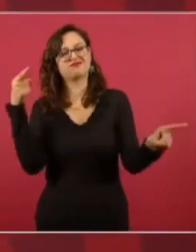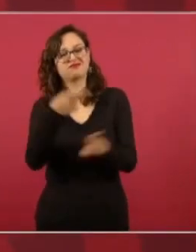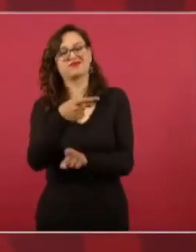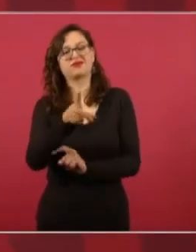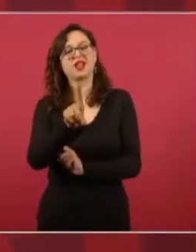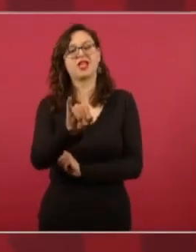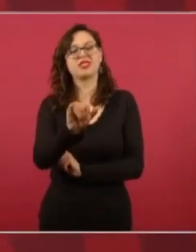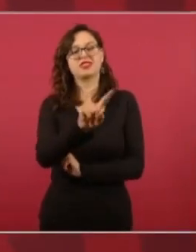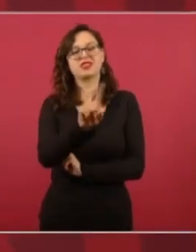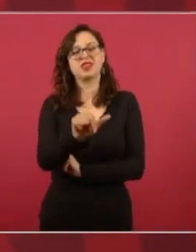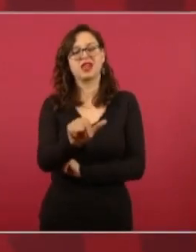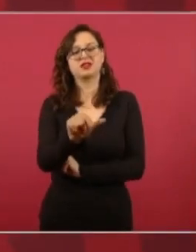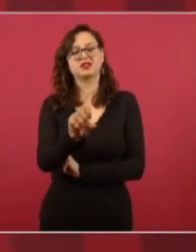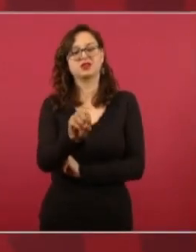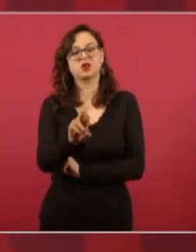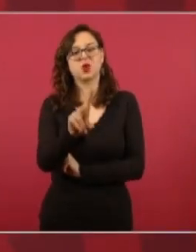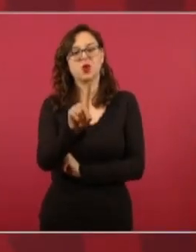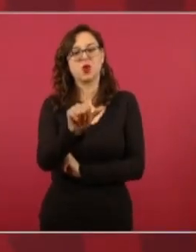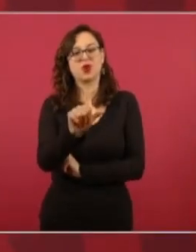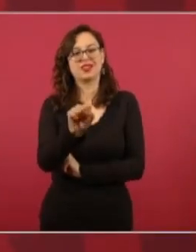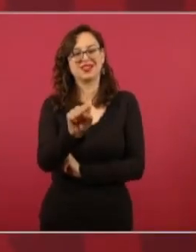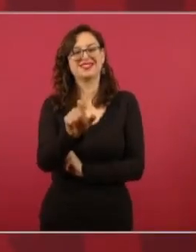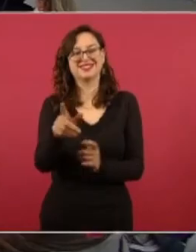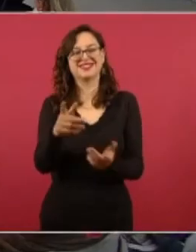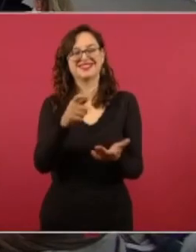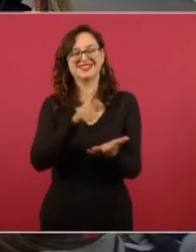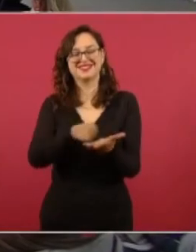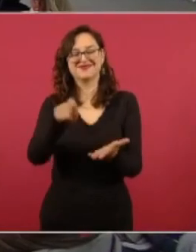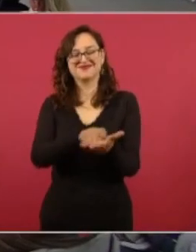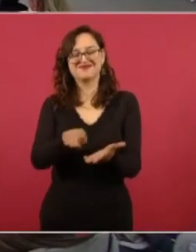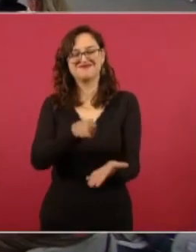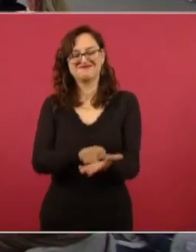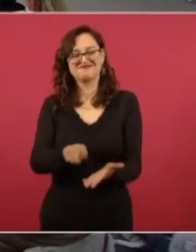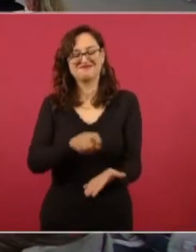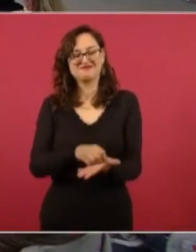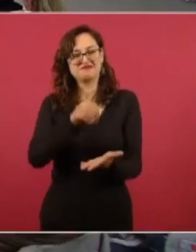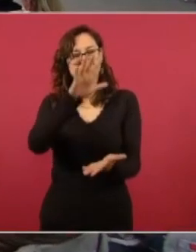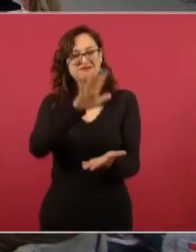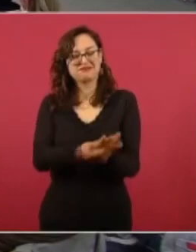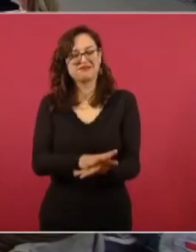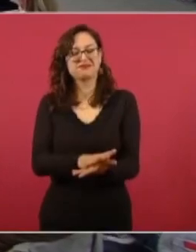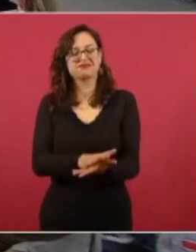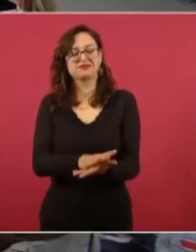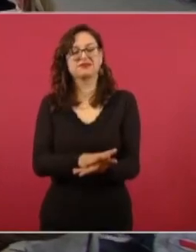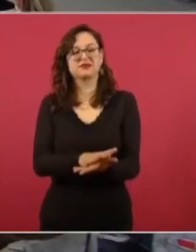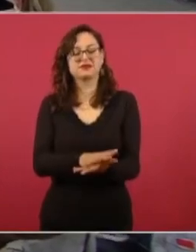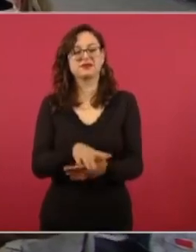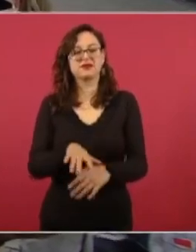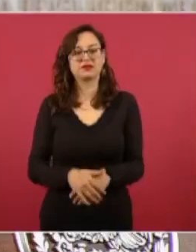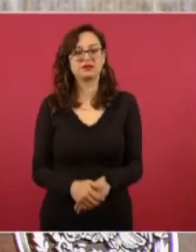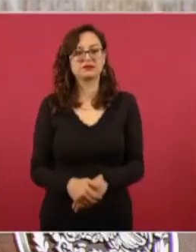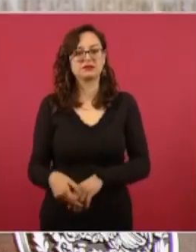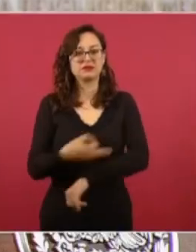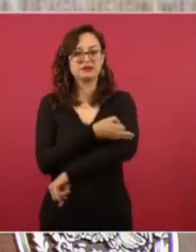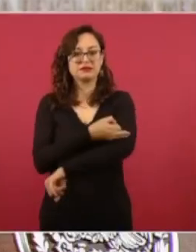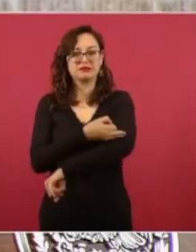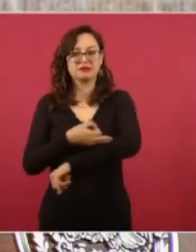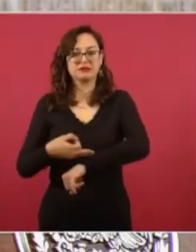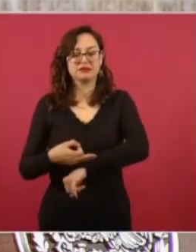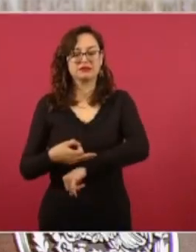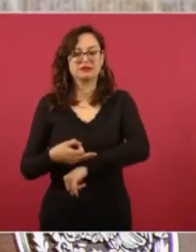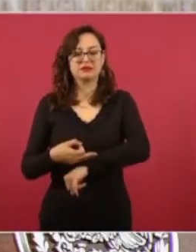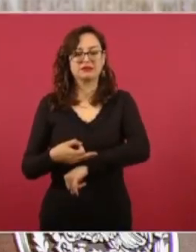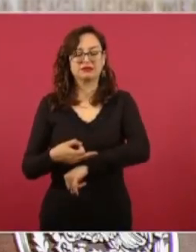En las memorias de Díaz Ordaz, que la familia le entregó